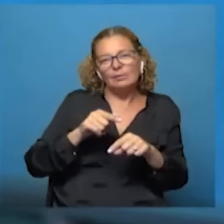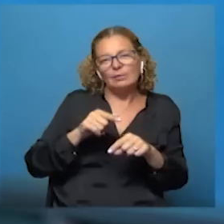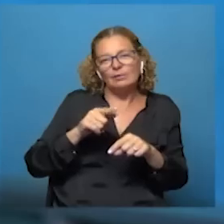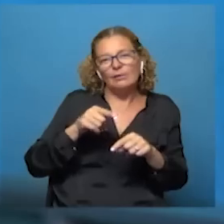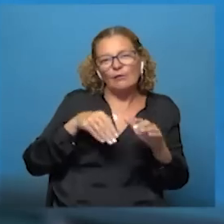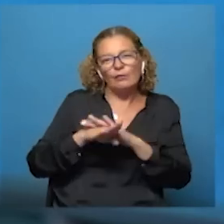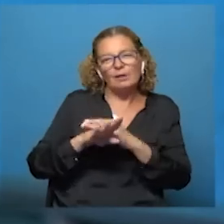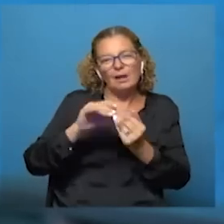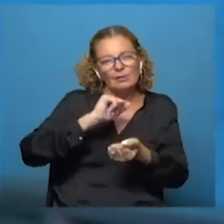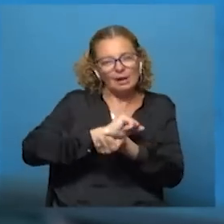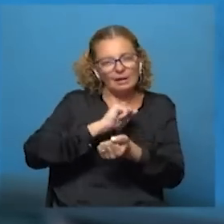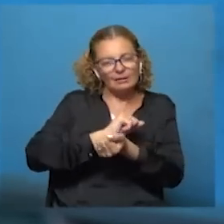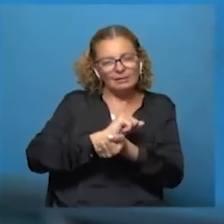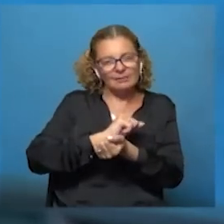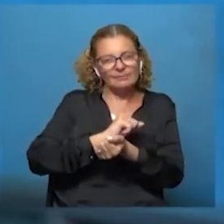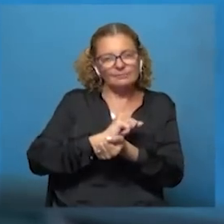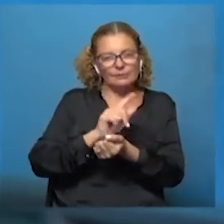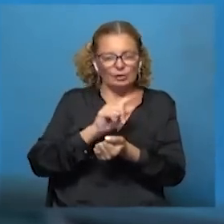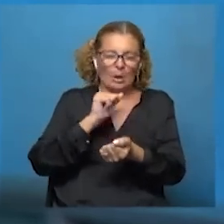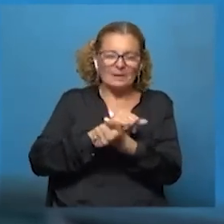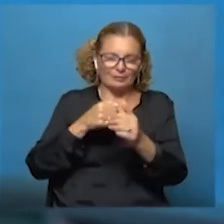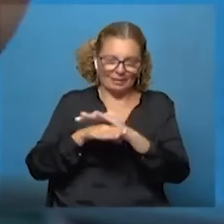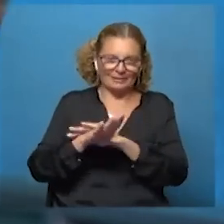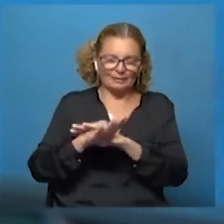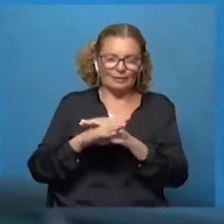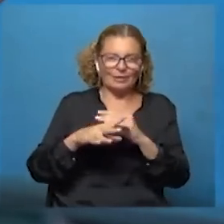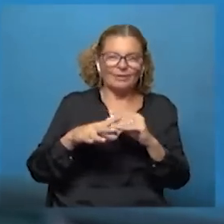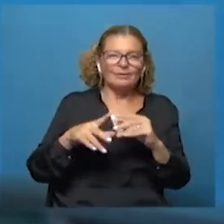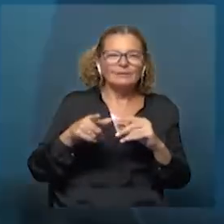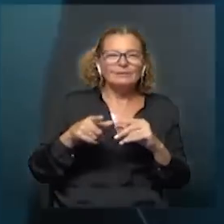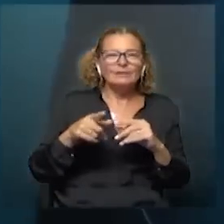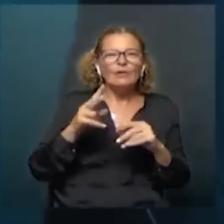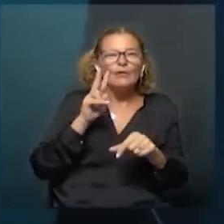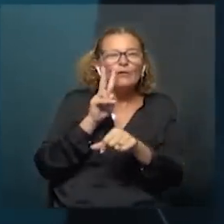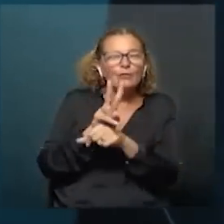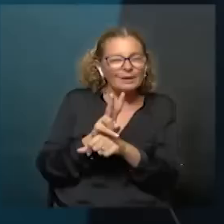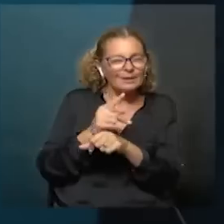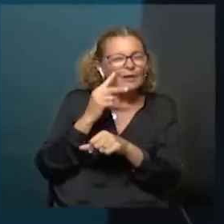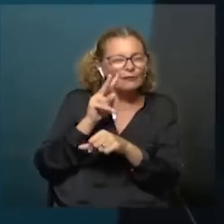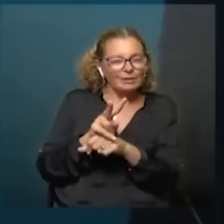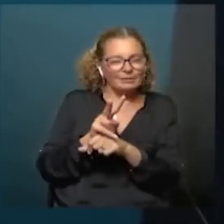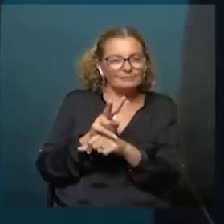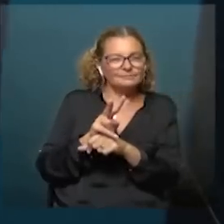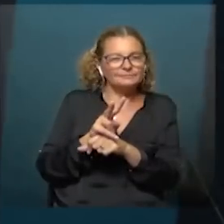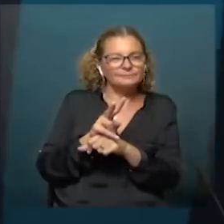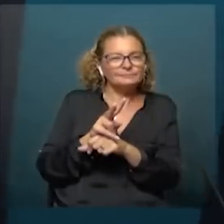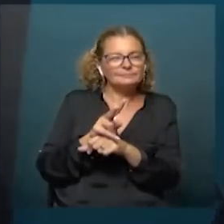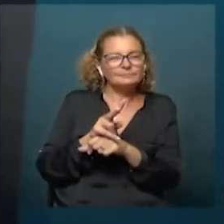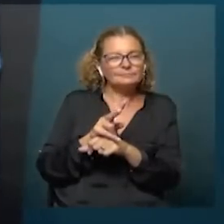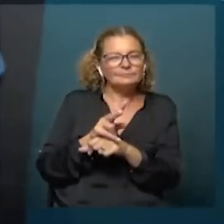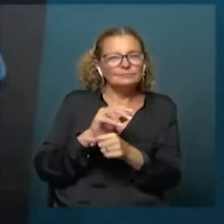estar 15 días Este obviamente no por eso no como que de latinoamérica pero que está